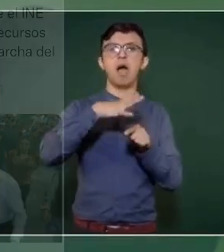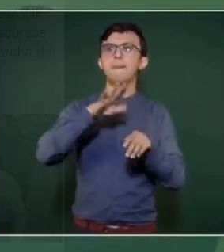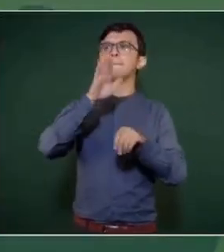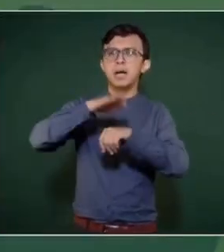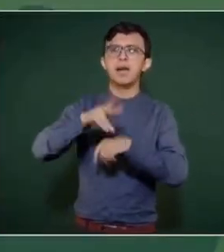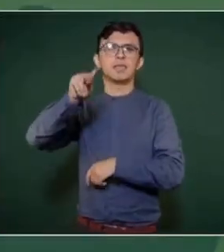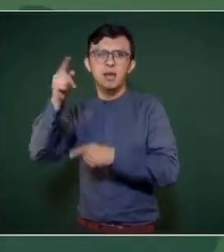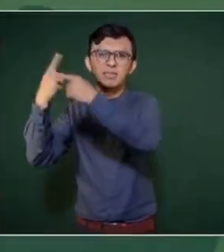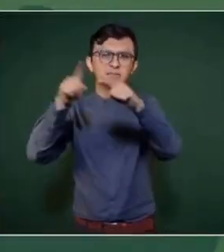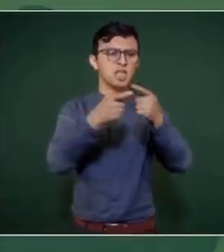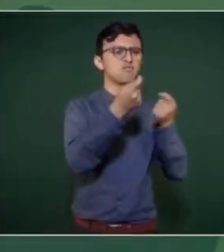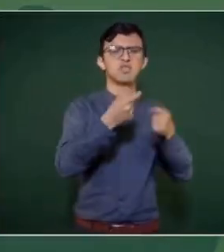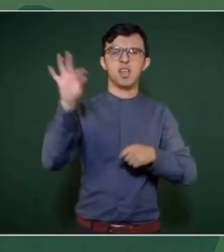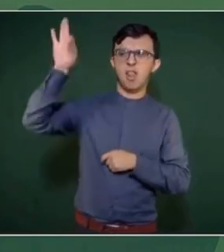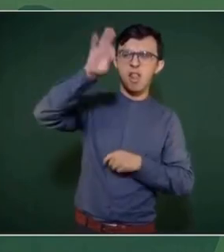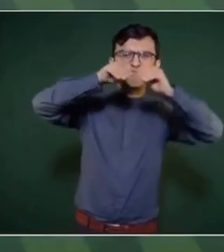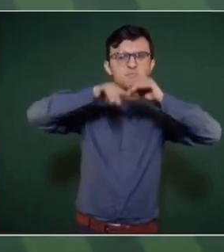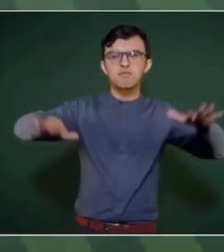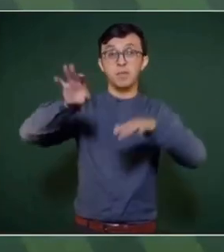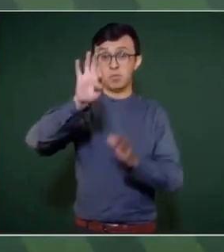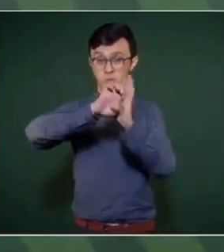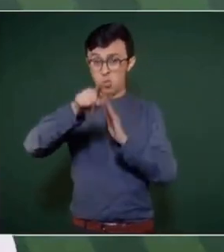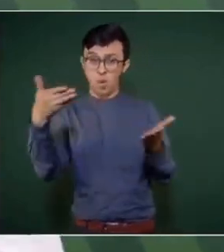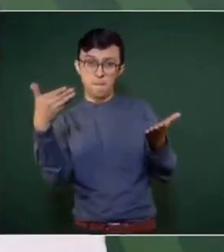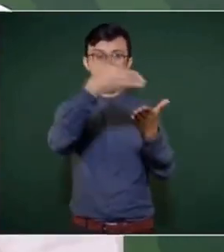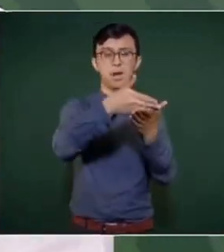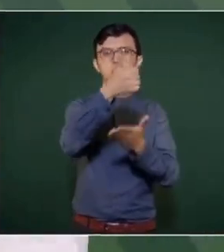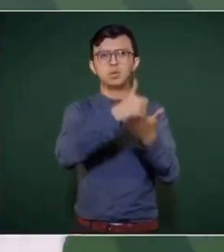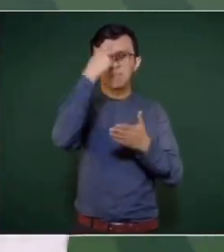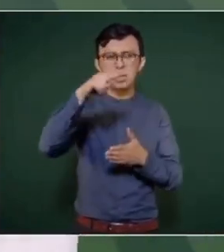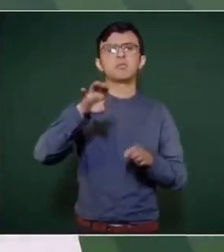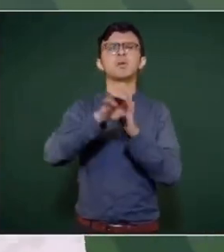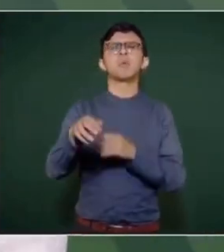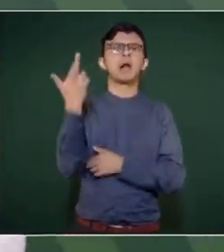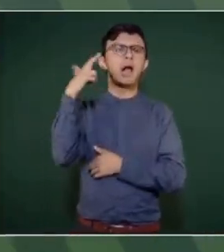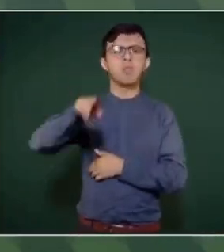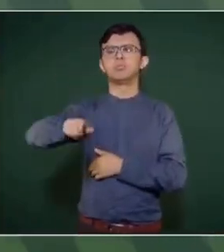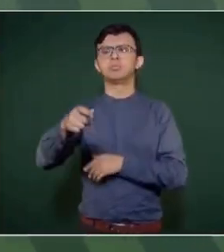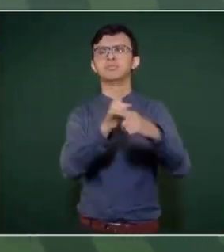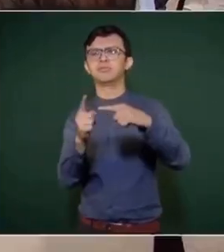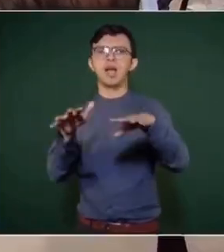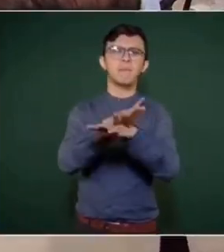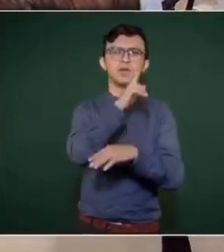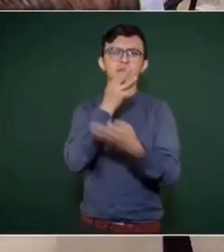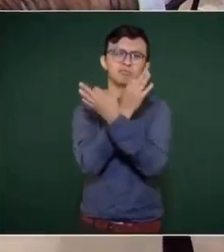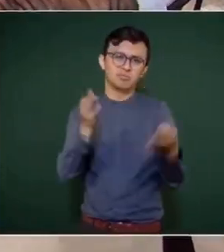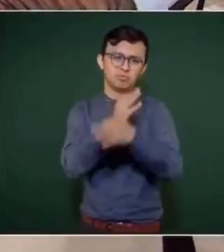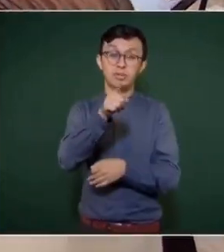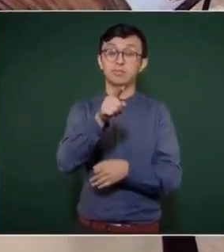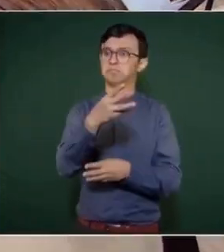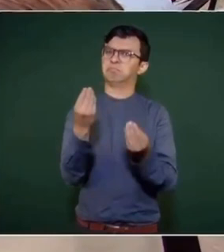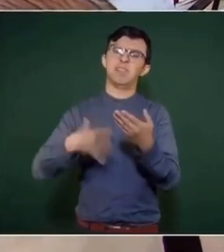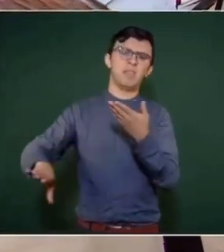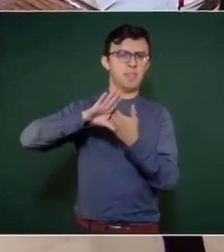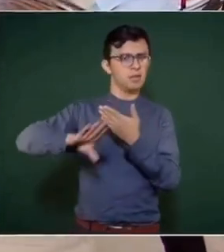de los medios. Ustedes van a la Ciudad de México y van cambiando de estaciones, de radio, noticieros, y todos en